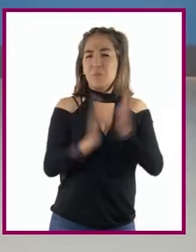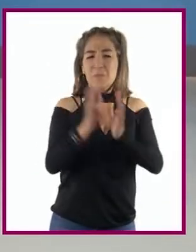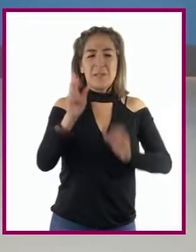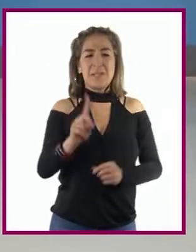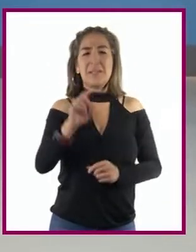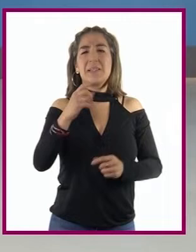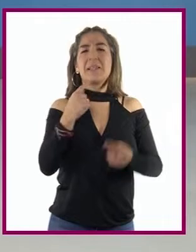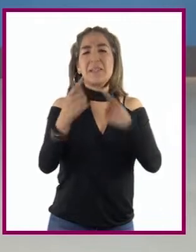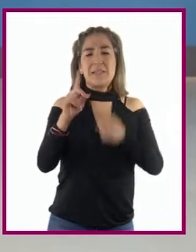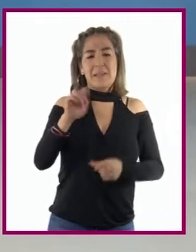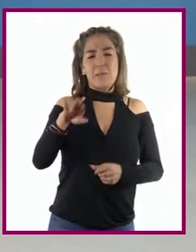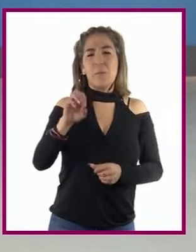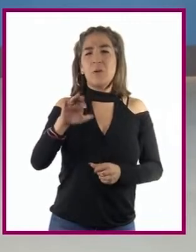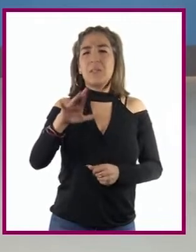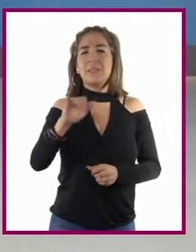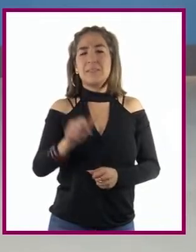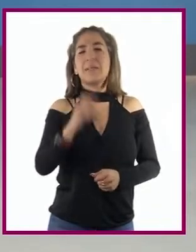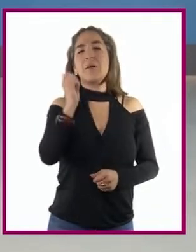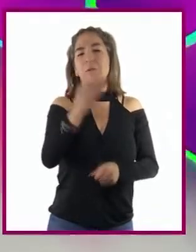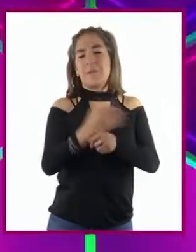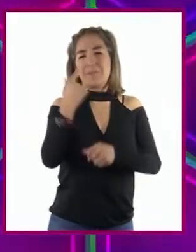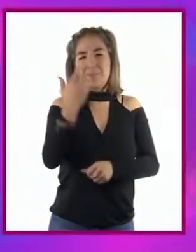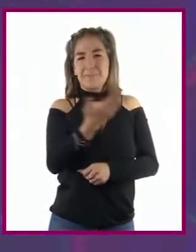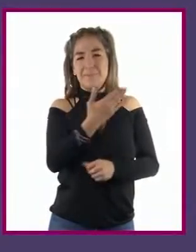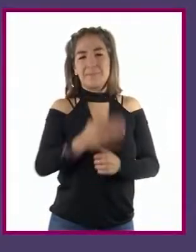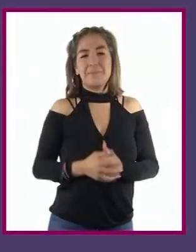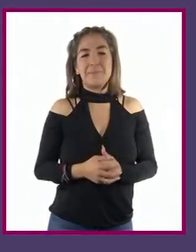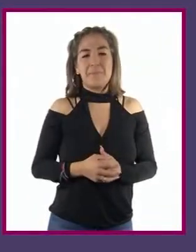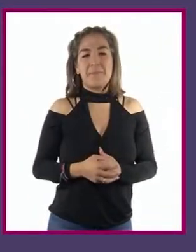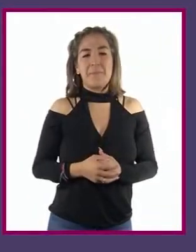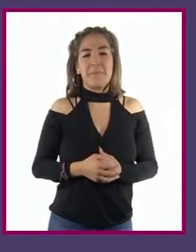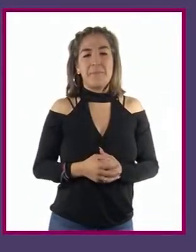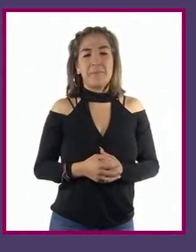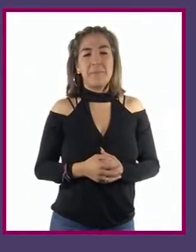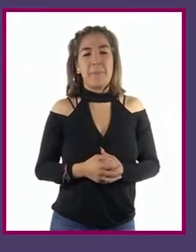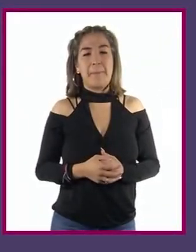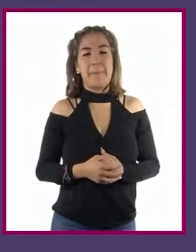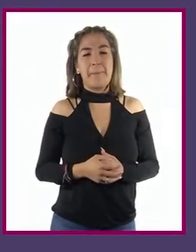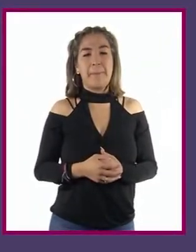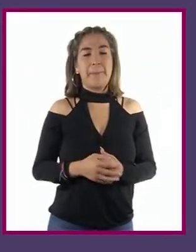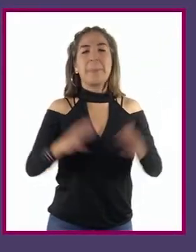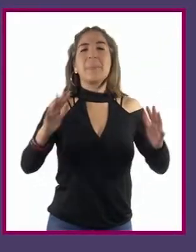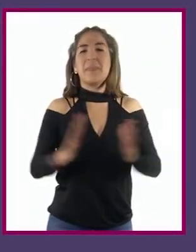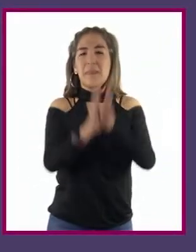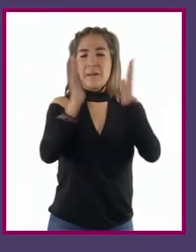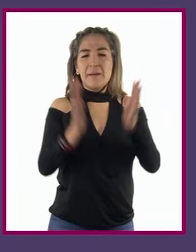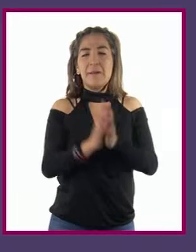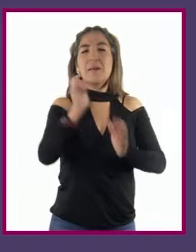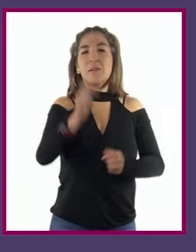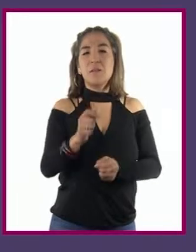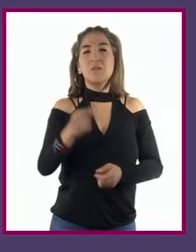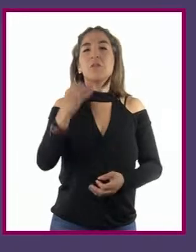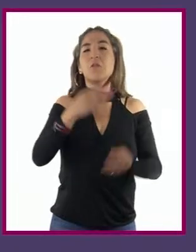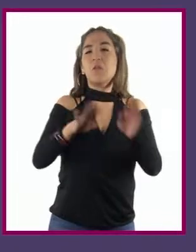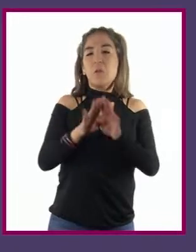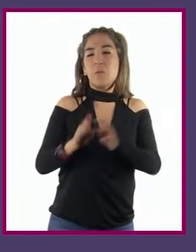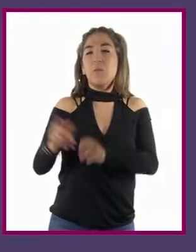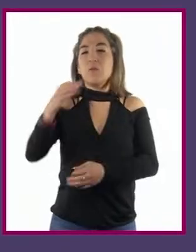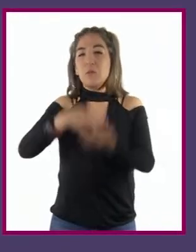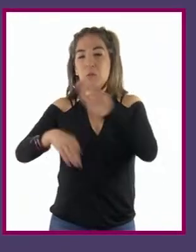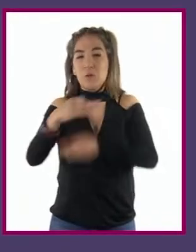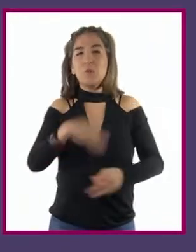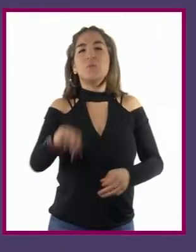a ver y escuchar lo que nos respondieron. La democracia permite que cada uno de nosotros tengamos